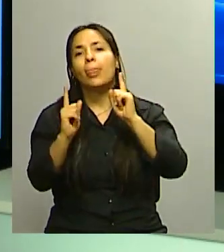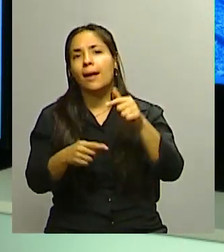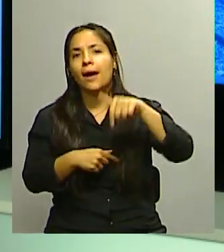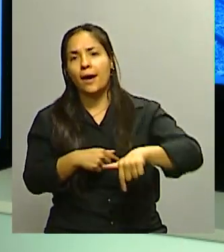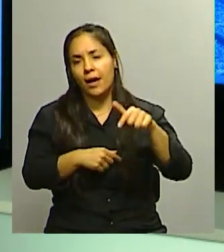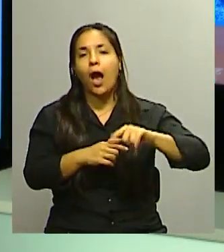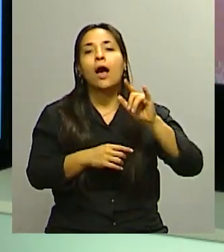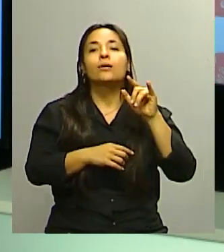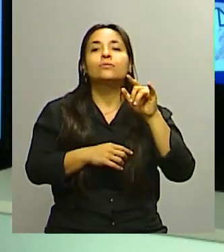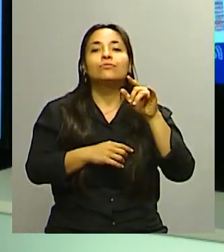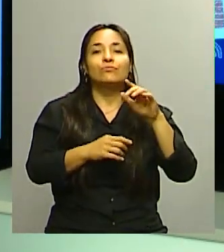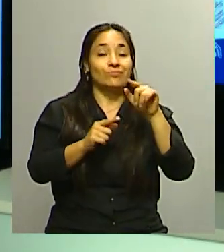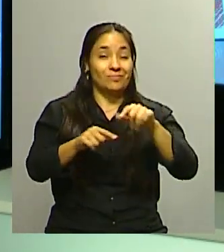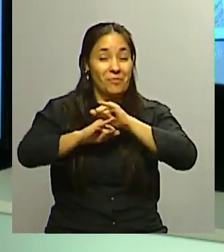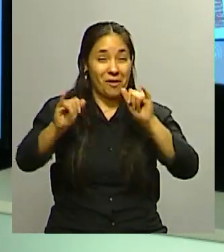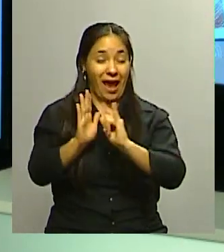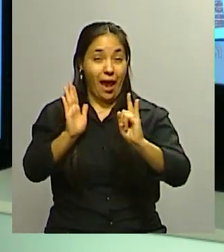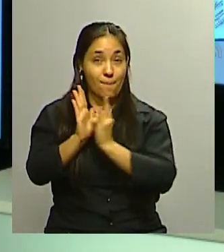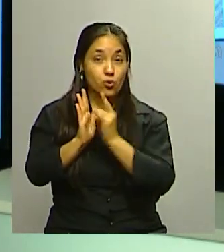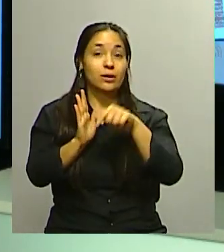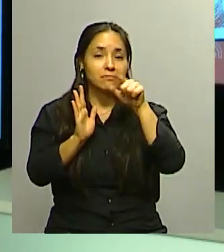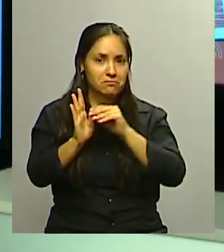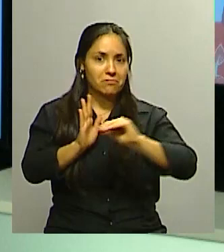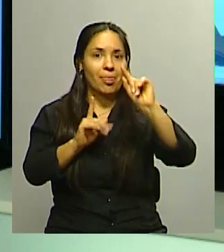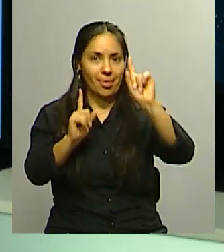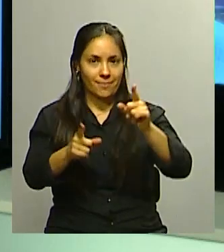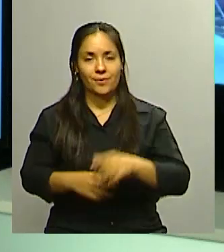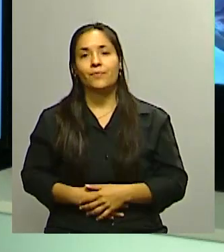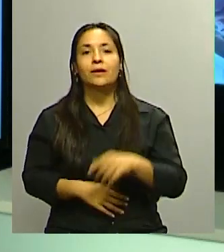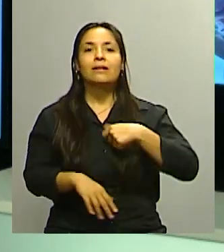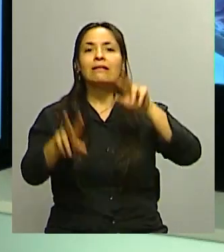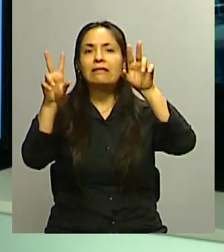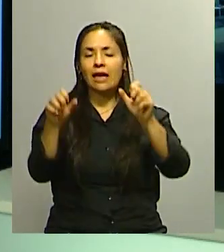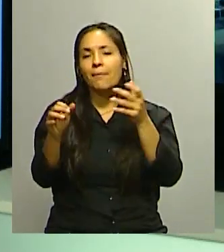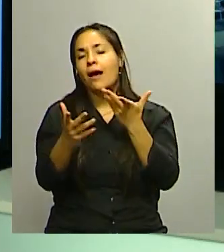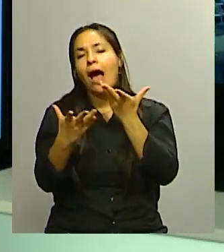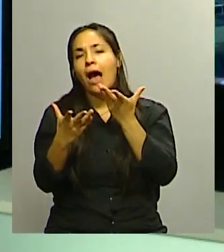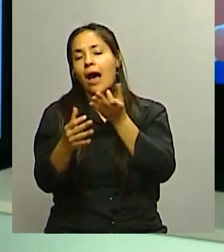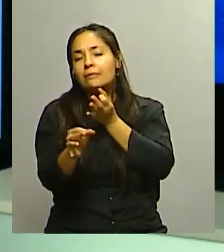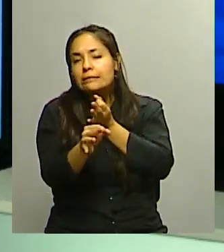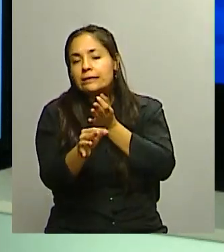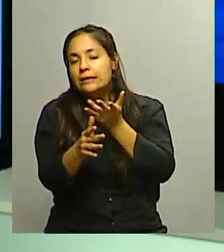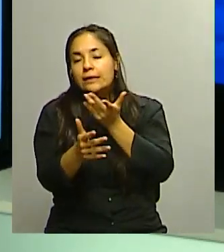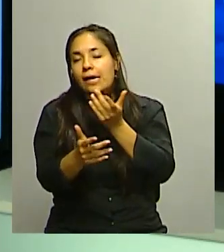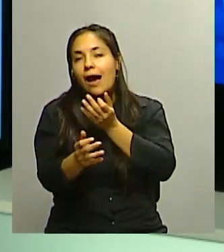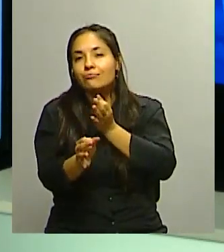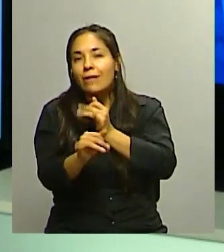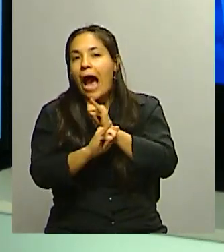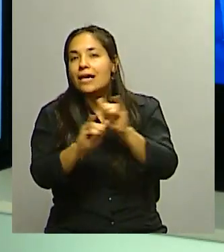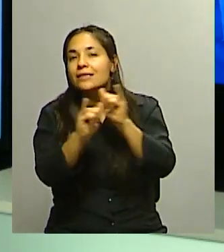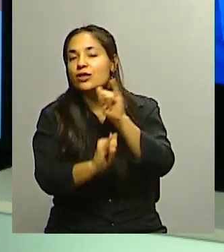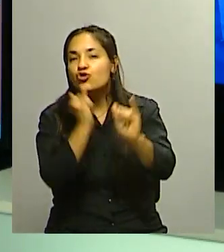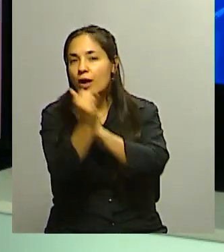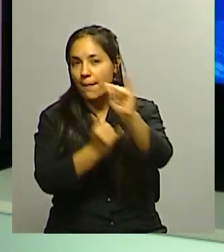Apuntes también las van a encontrar en ese lugar. Dijimos que vamos a hablar de asesoramiento jurídico, justamente es el que lleva adelante la Facultad